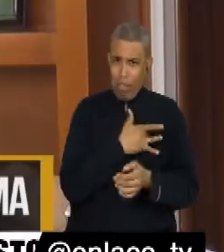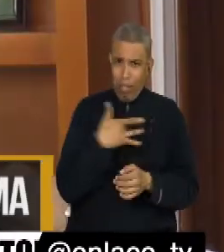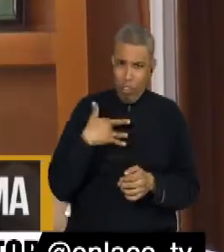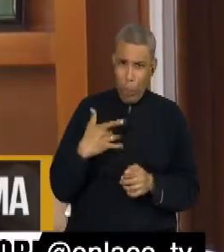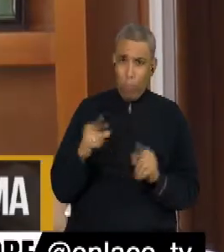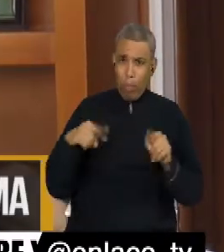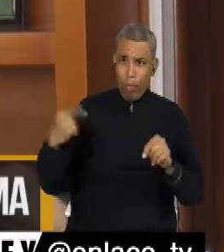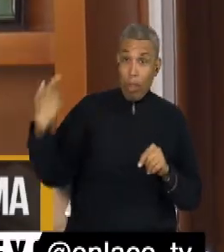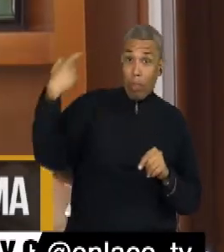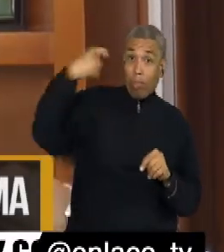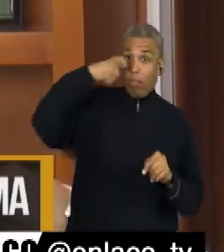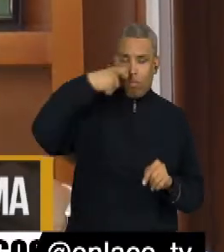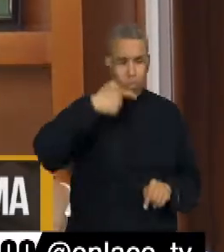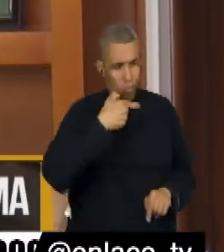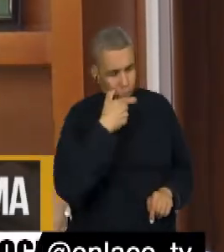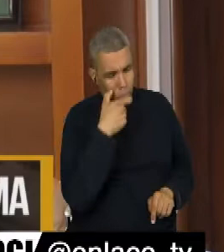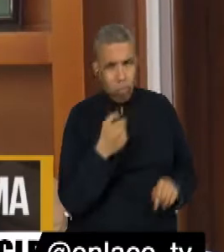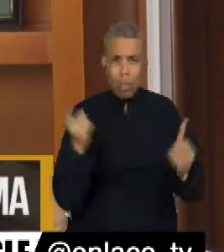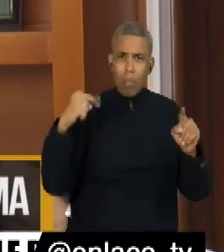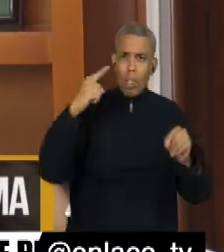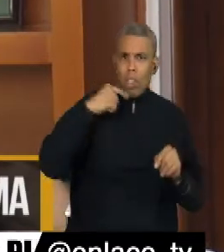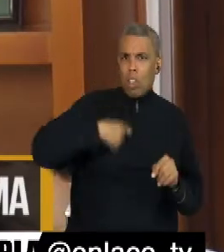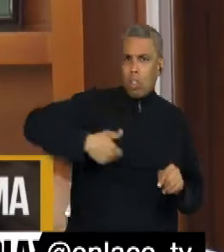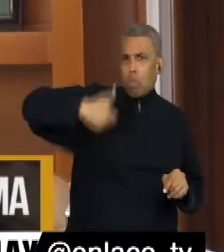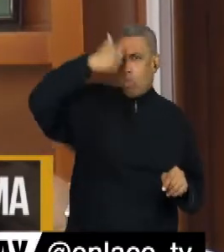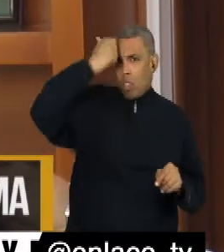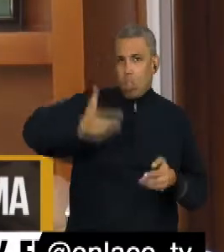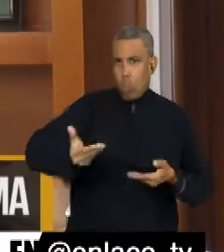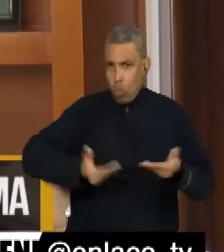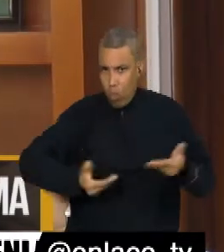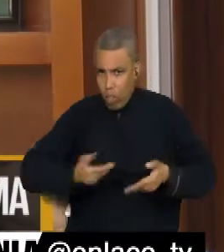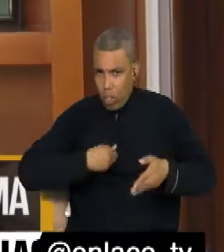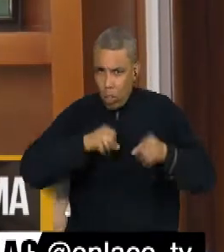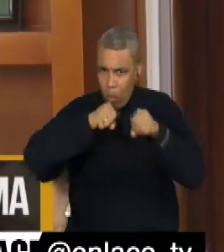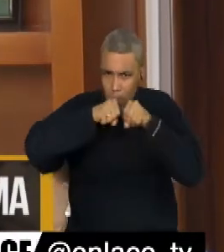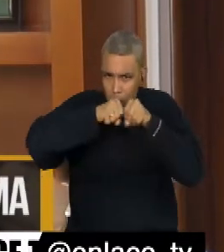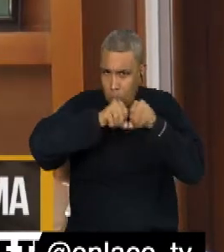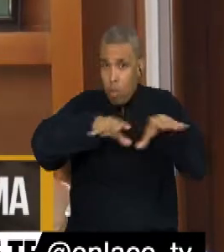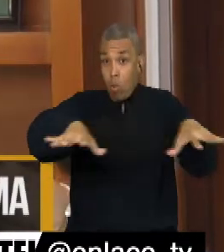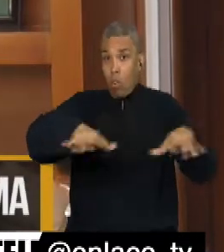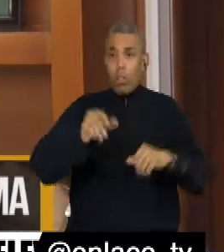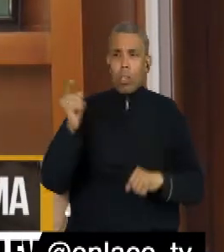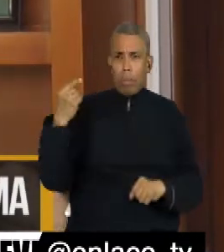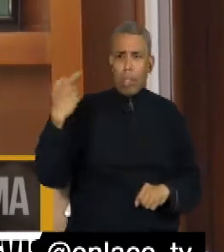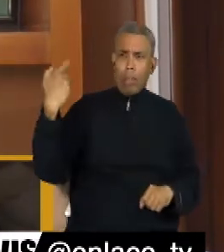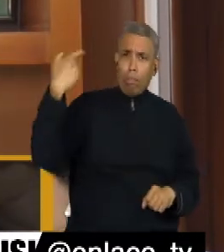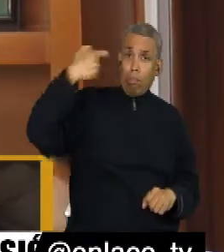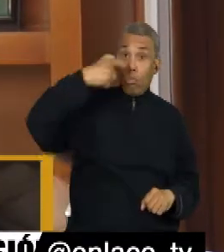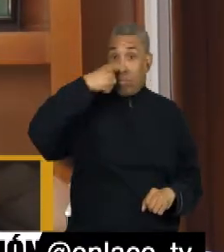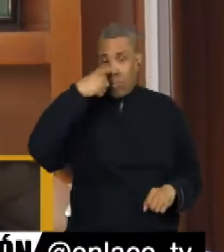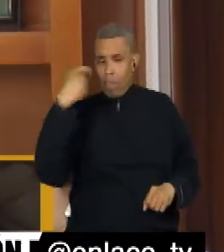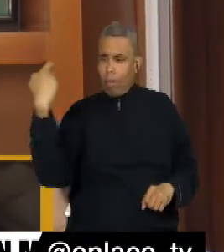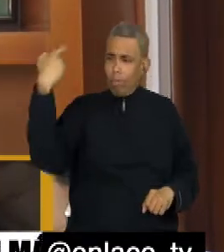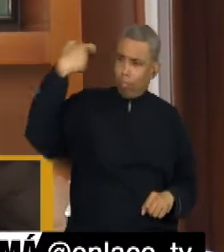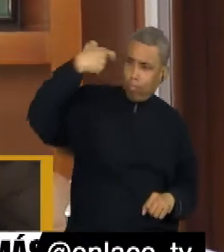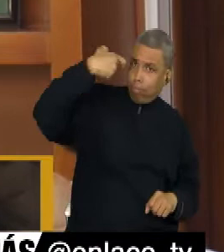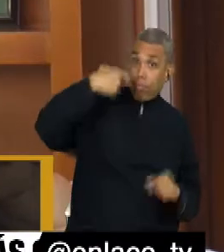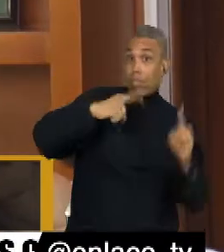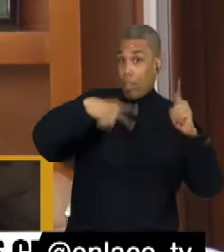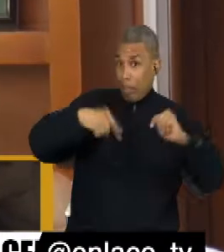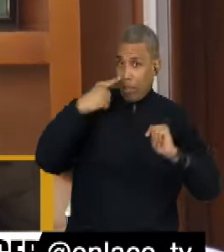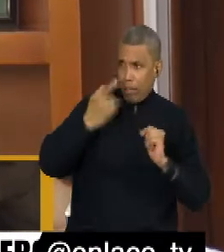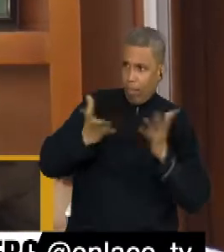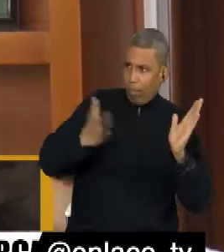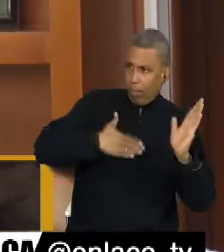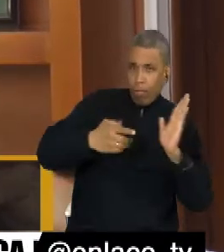regulados por la Superintendencia de Servicios Públicos, y los parámetros que exige la ley están dentro de los parámetros requeridos para las